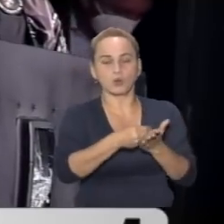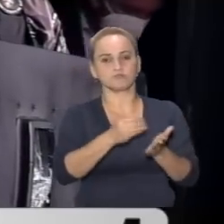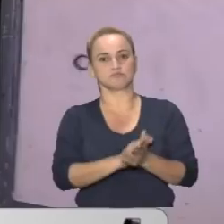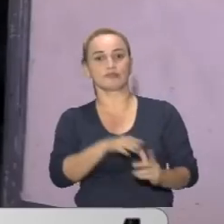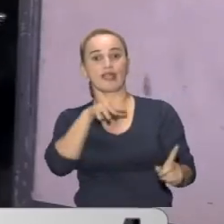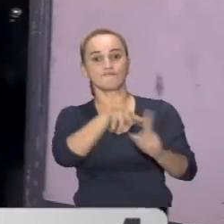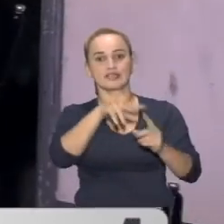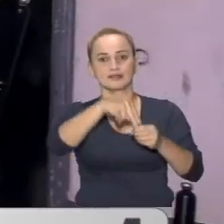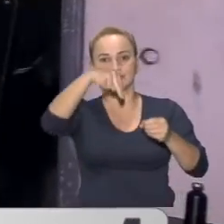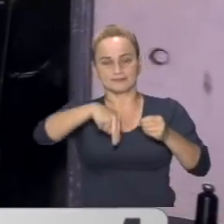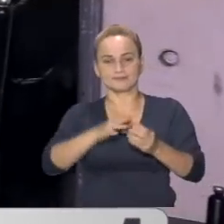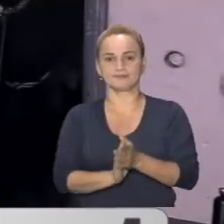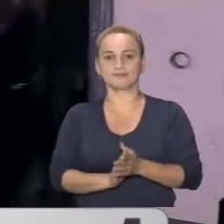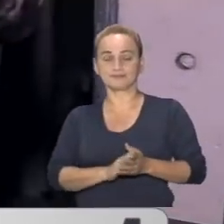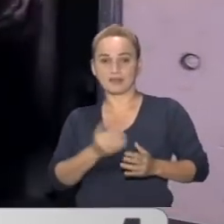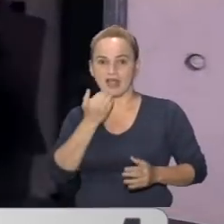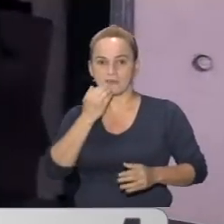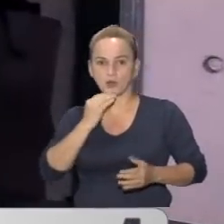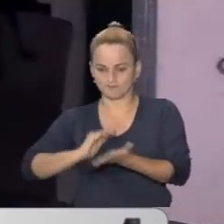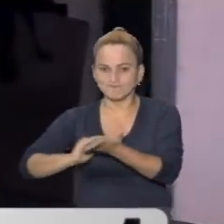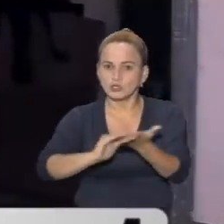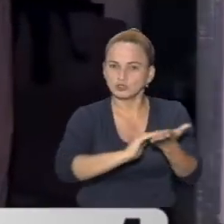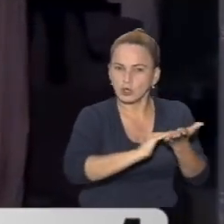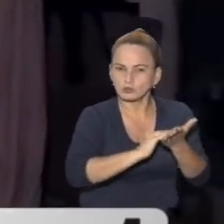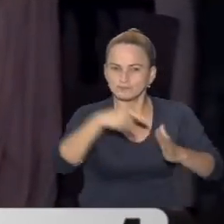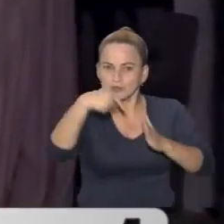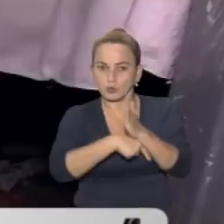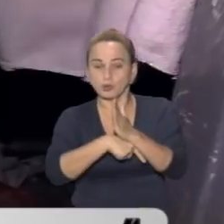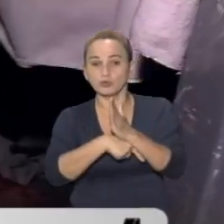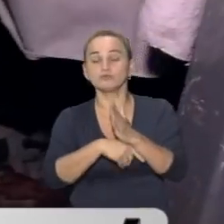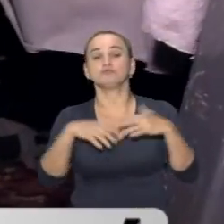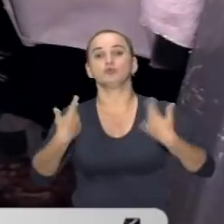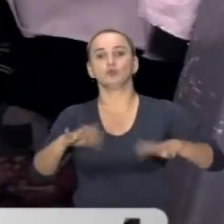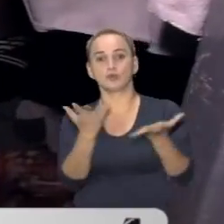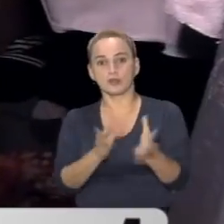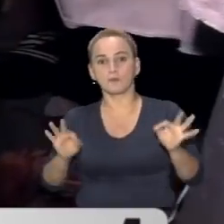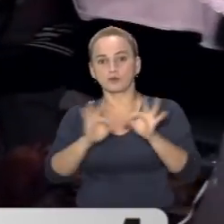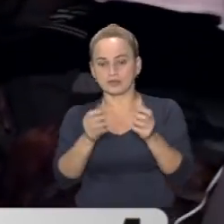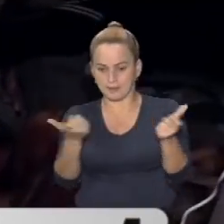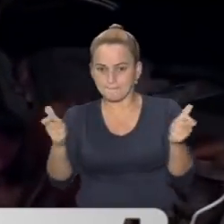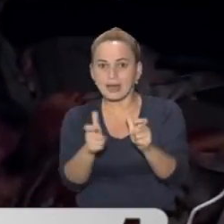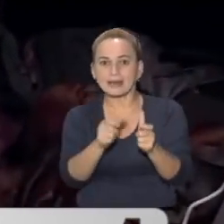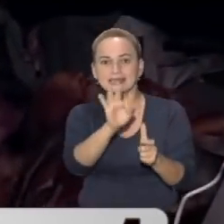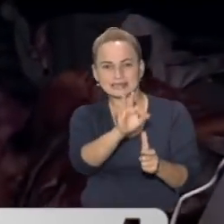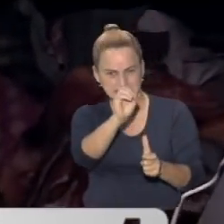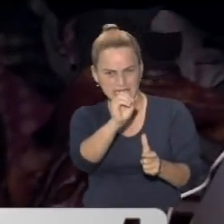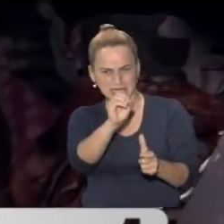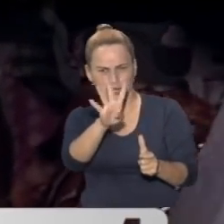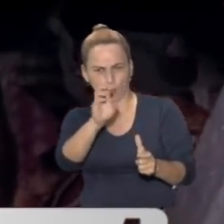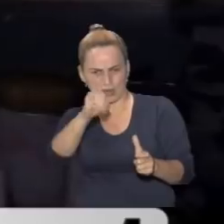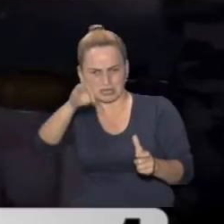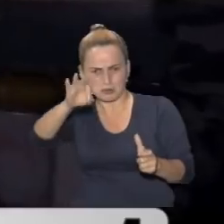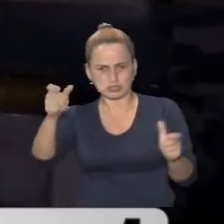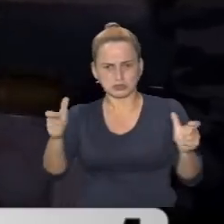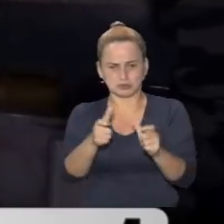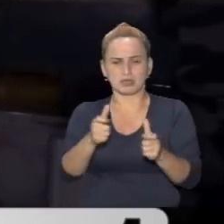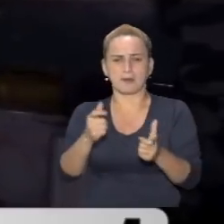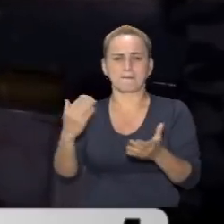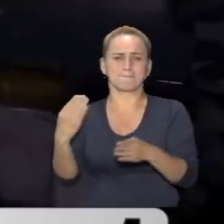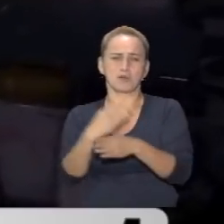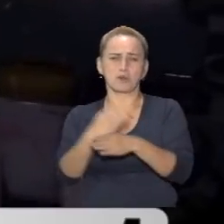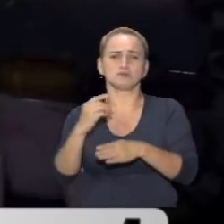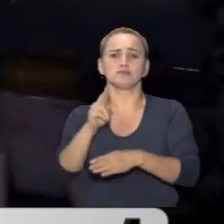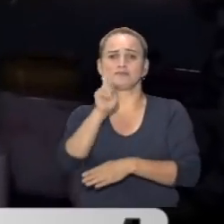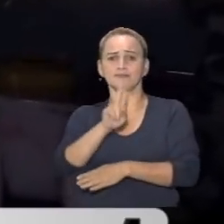nuestro país. Si nosotros seguimos atacando de raíz el problema, estamos seguros que se va a disminuir entre un 30 y 40% esta gran problemática de todo el